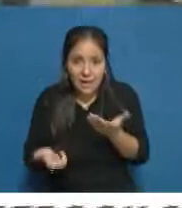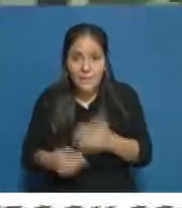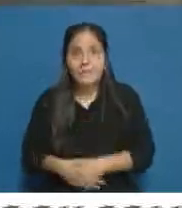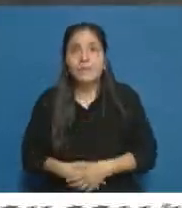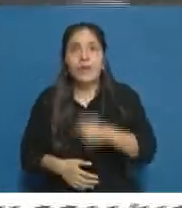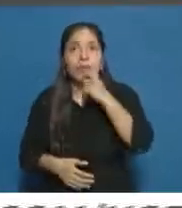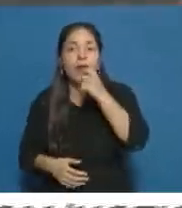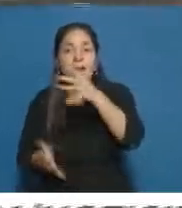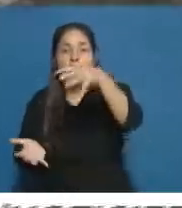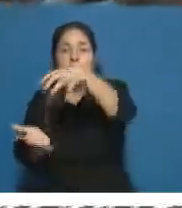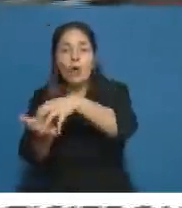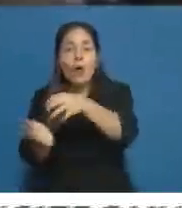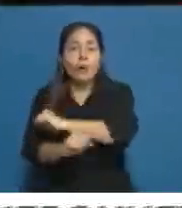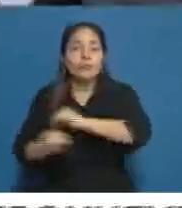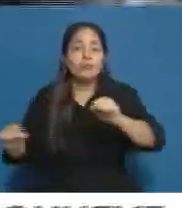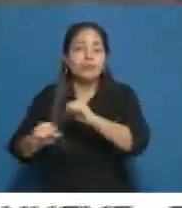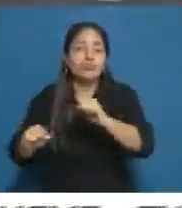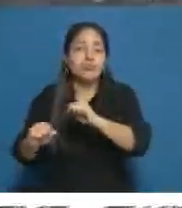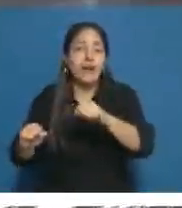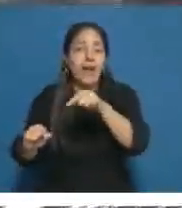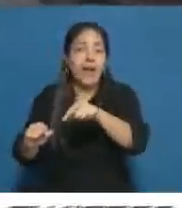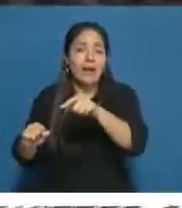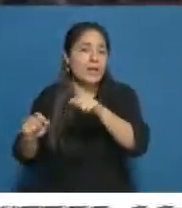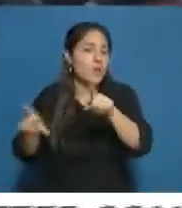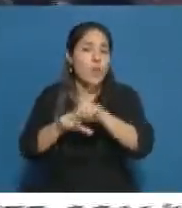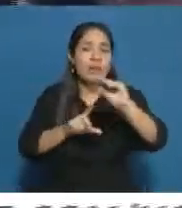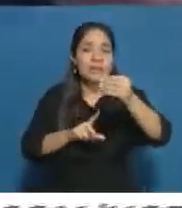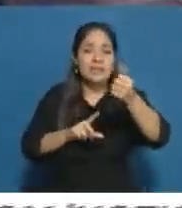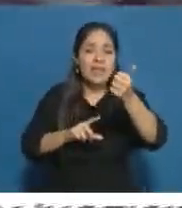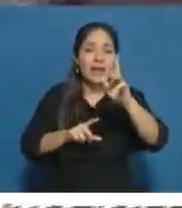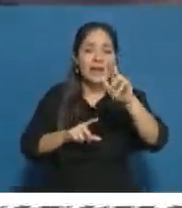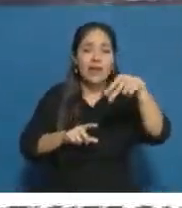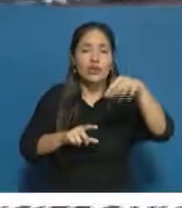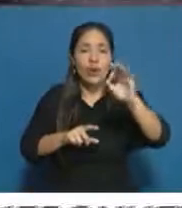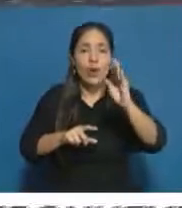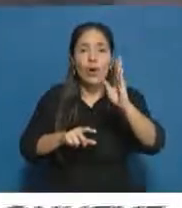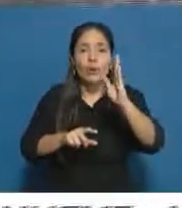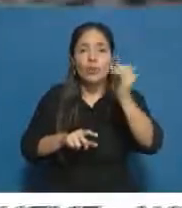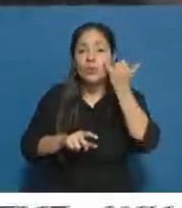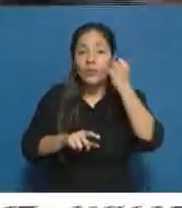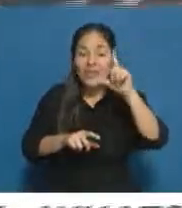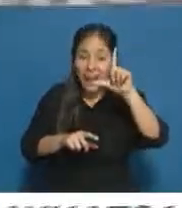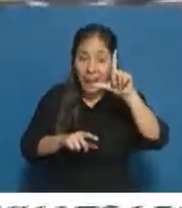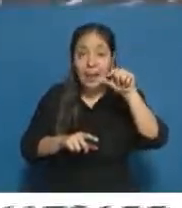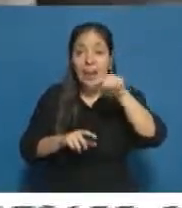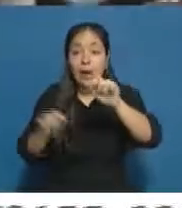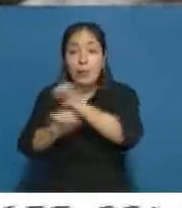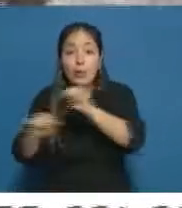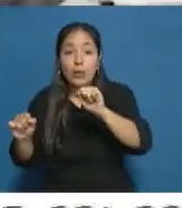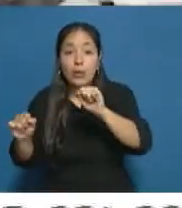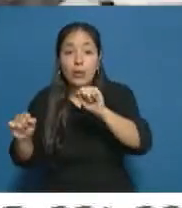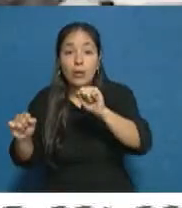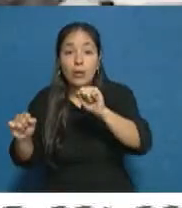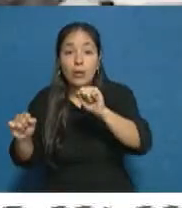nucleares y en forma semejante a lo que ocurrió con Chernobyl, salen emanados a la atmósfera nubes